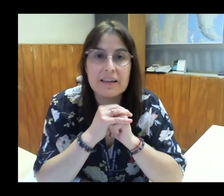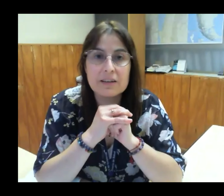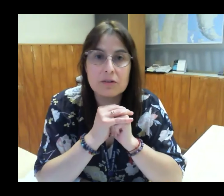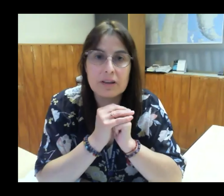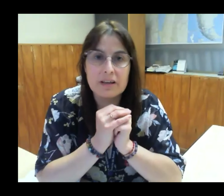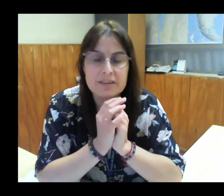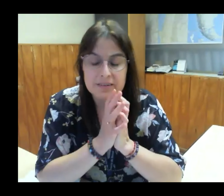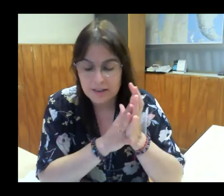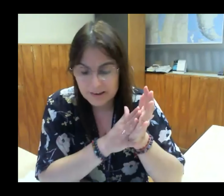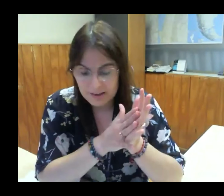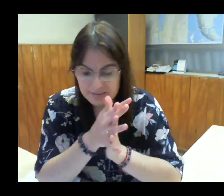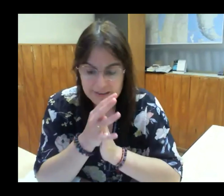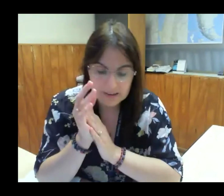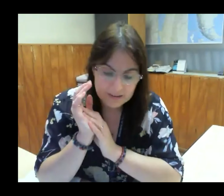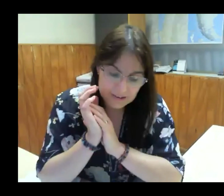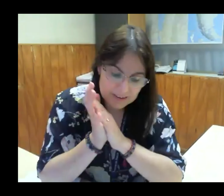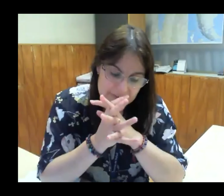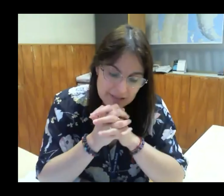de datos de